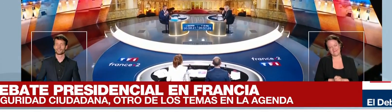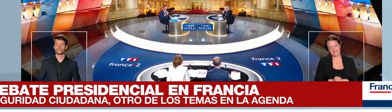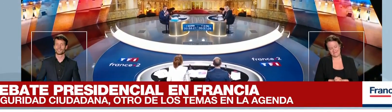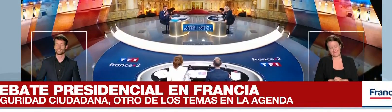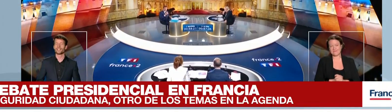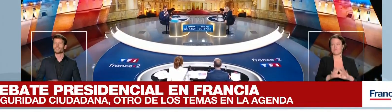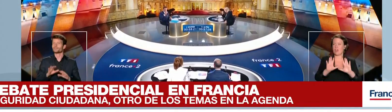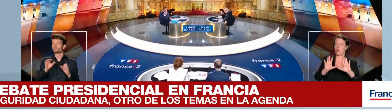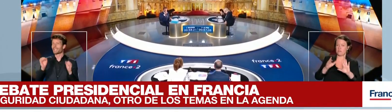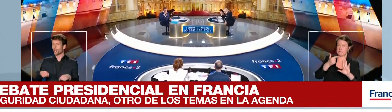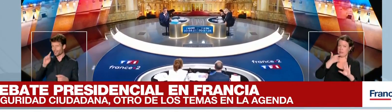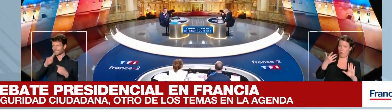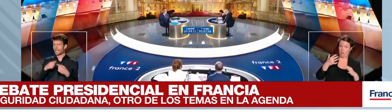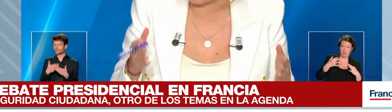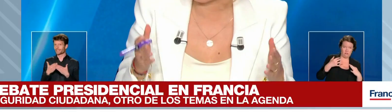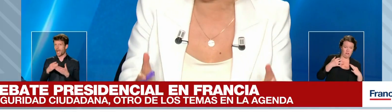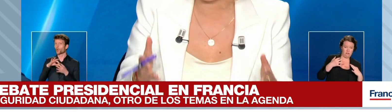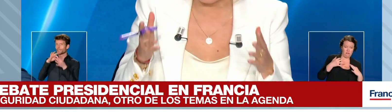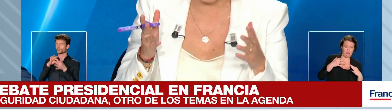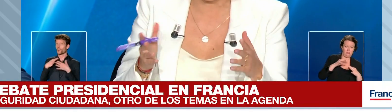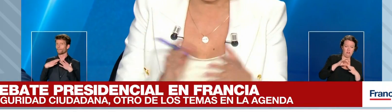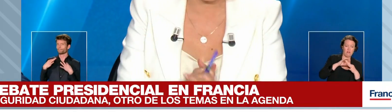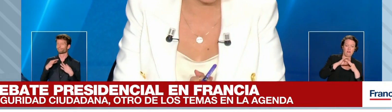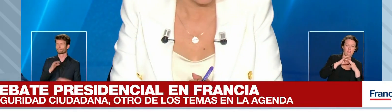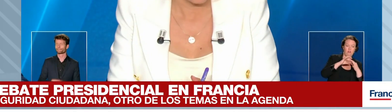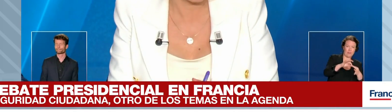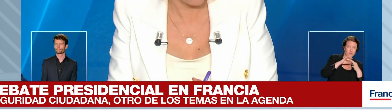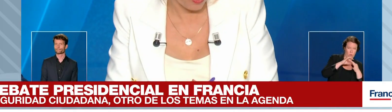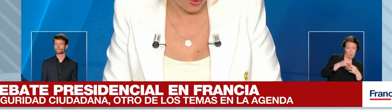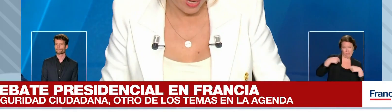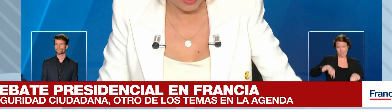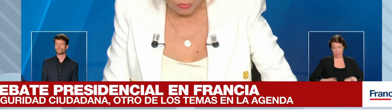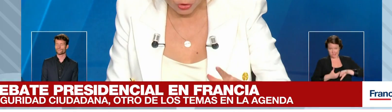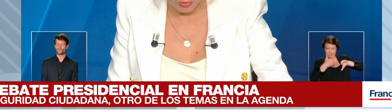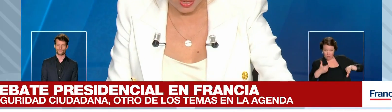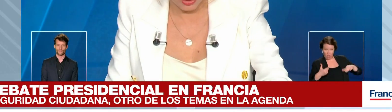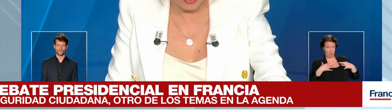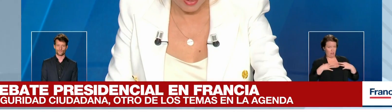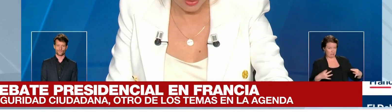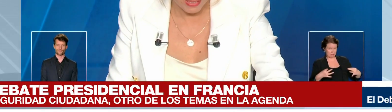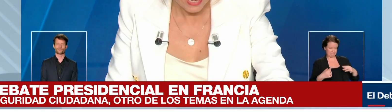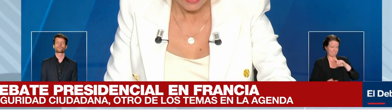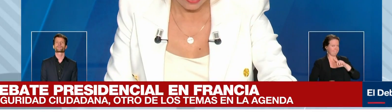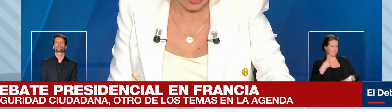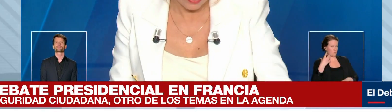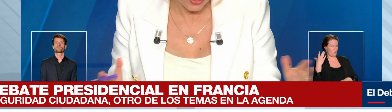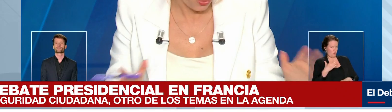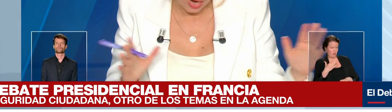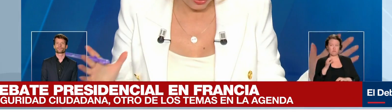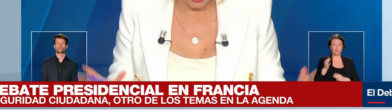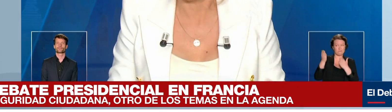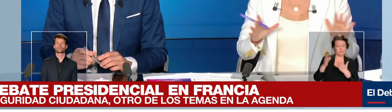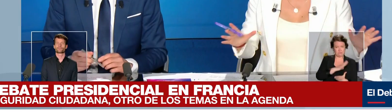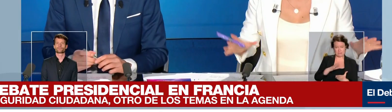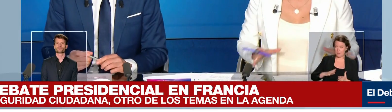somos disciplinados. La laicidad es un tema importante. Es un punto importante de los programas de ustedes, sobre todo el